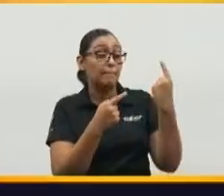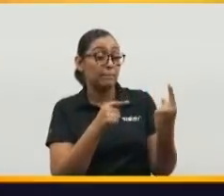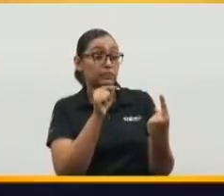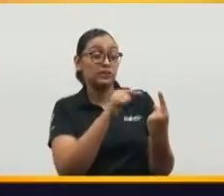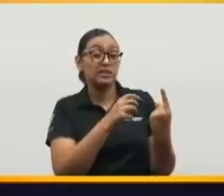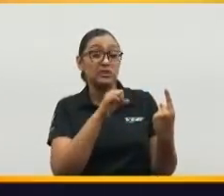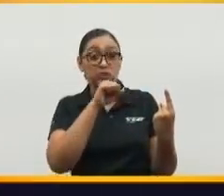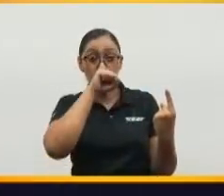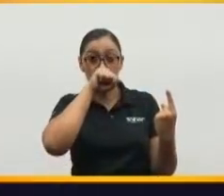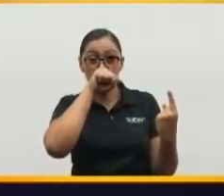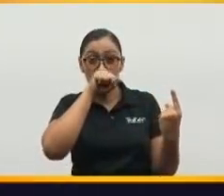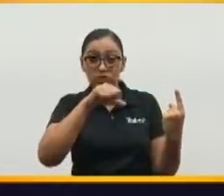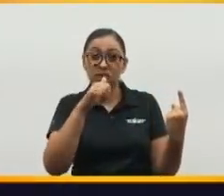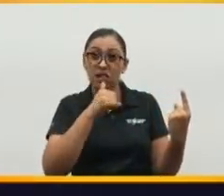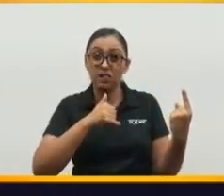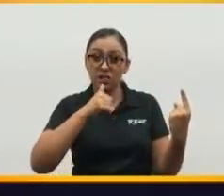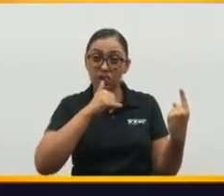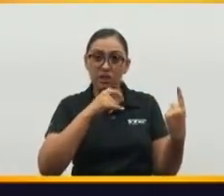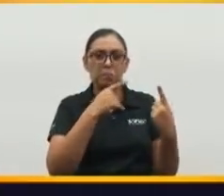Pero me hice muy amigo de él.